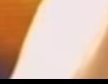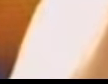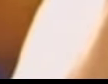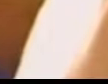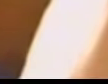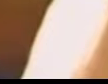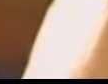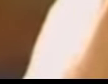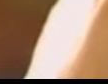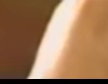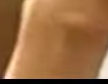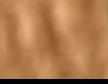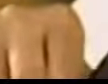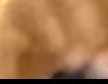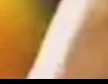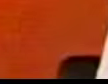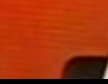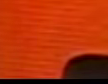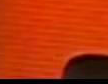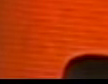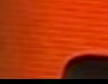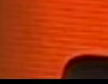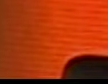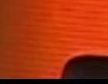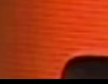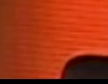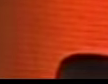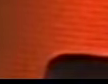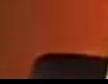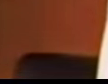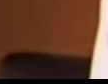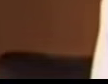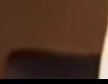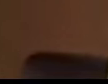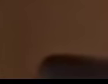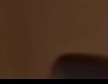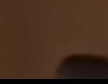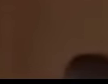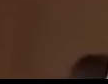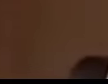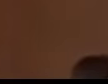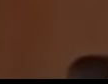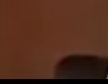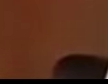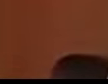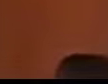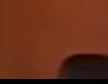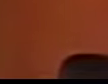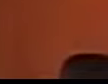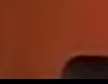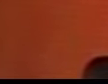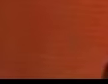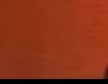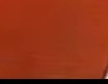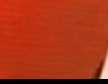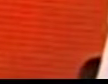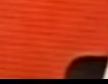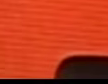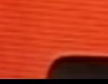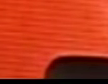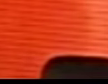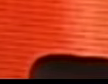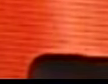nuevo. Qué problema que no. La ventaja de el ser... El consumismo. Sí, señor presidente. La ventaja de ser presidente, ¿no? Chasnami kan, chasnami